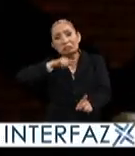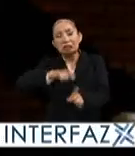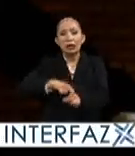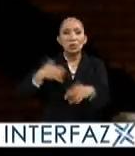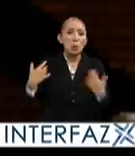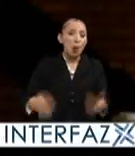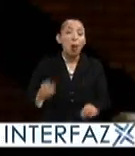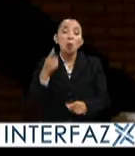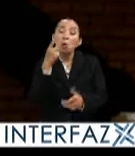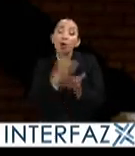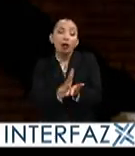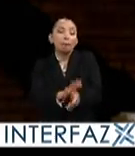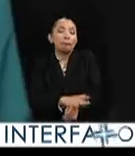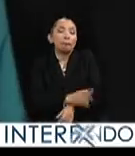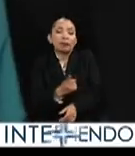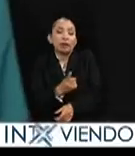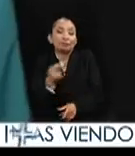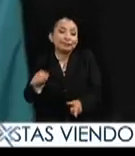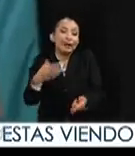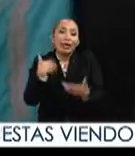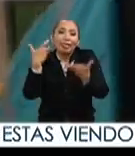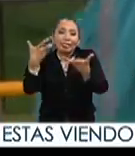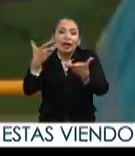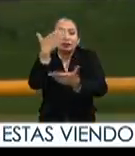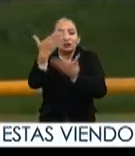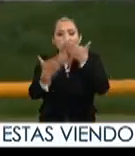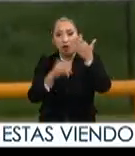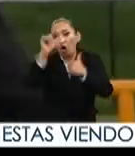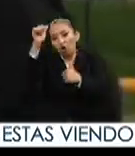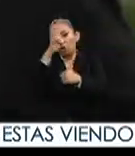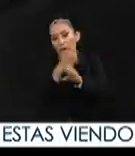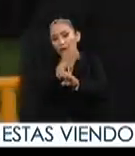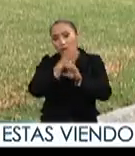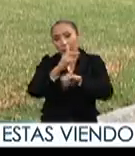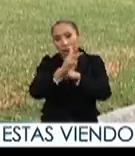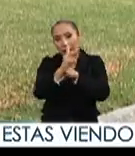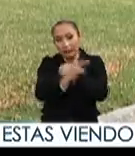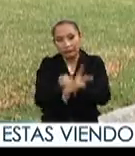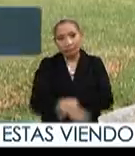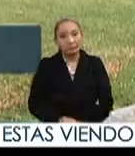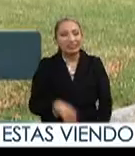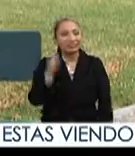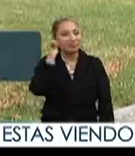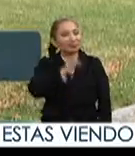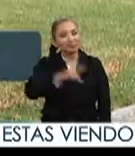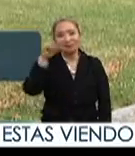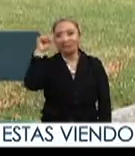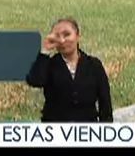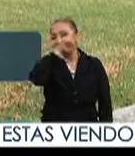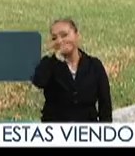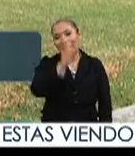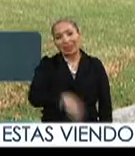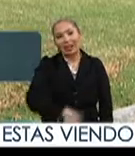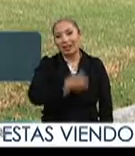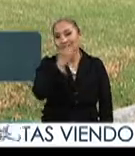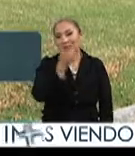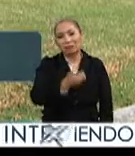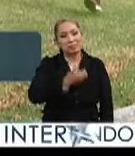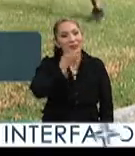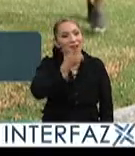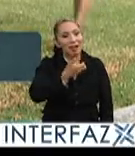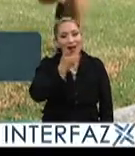específicos, o simple y llanamente por el deseo de estudiar en otro estado o país. Siempre es difícil adaptarse